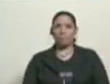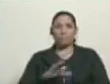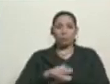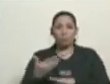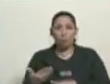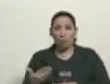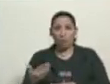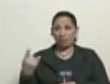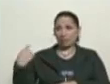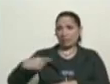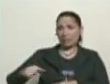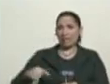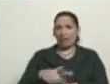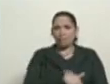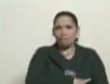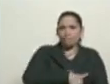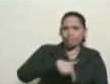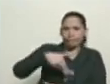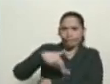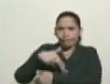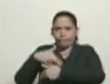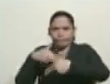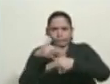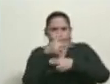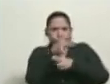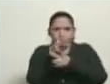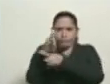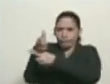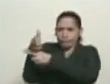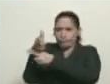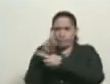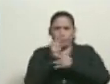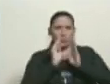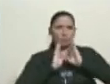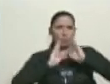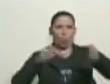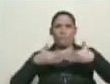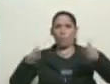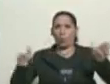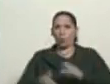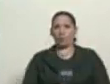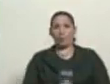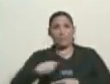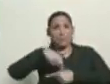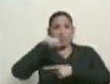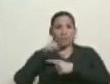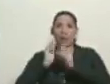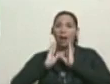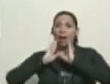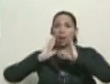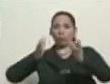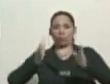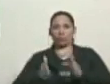armas de guerra en una vía pública tan transitada, la principal